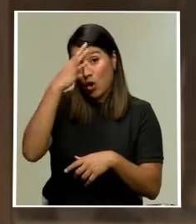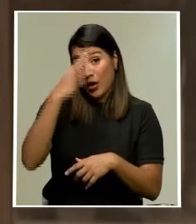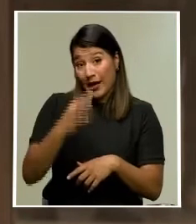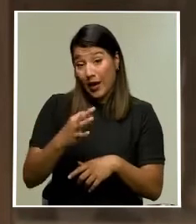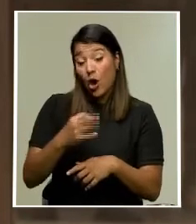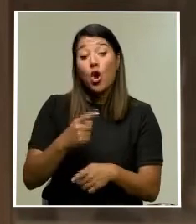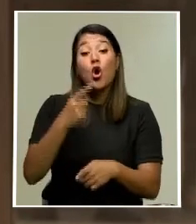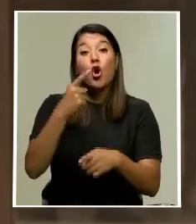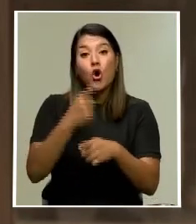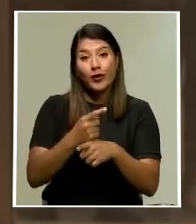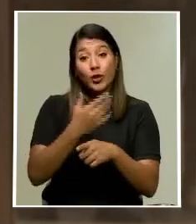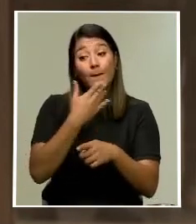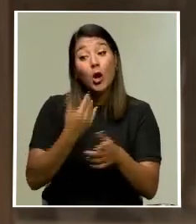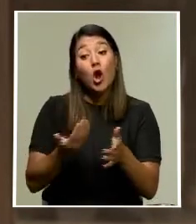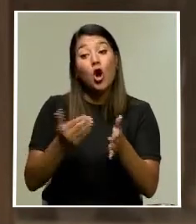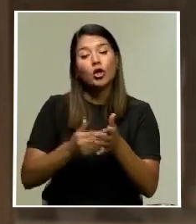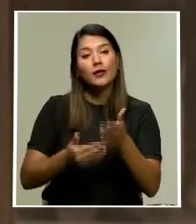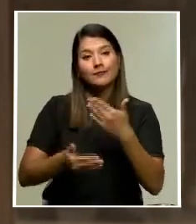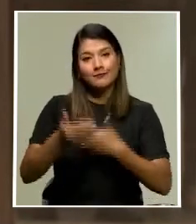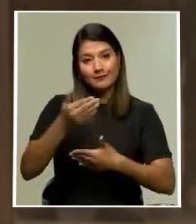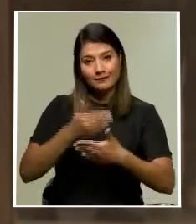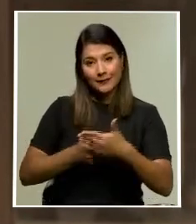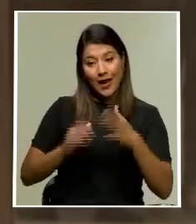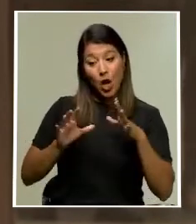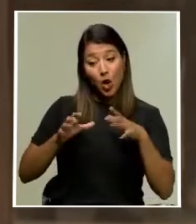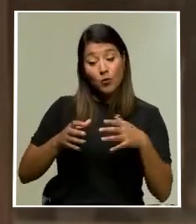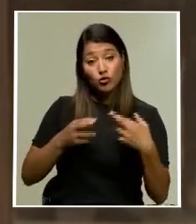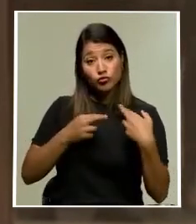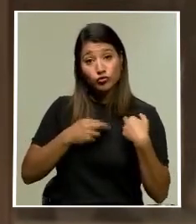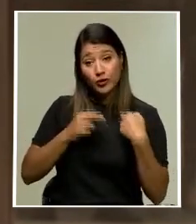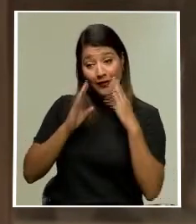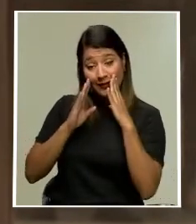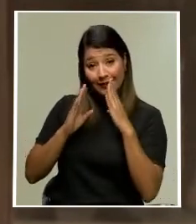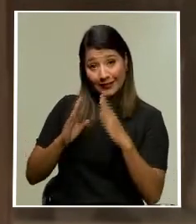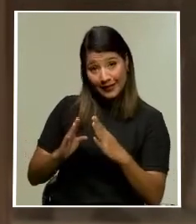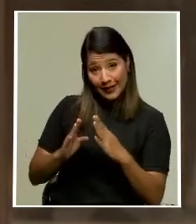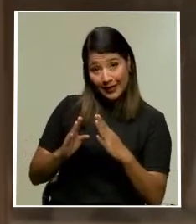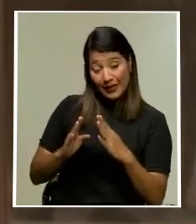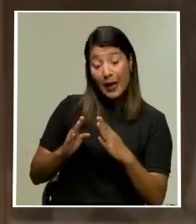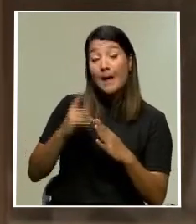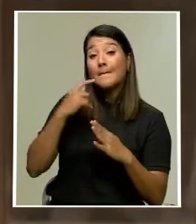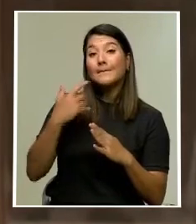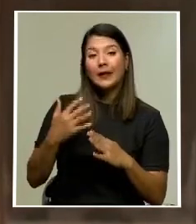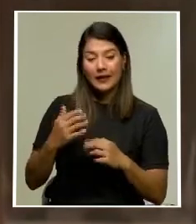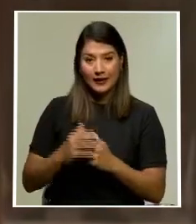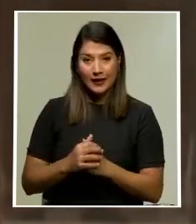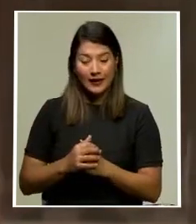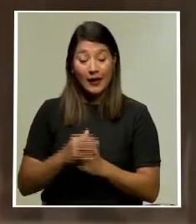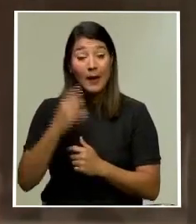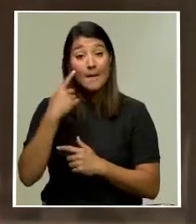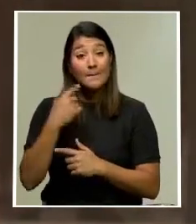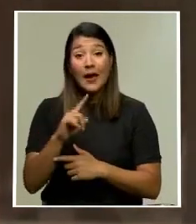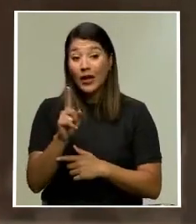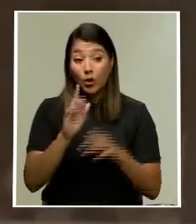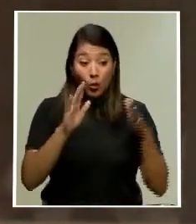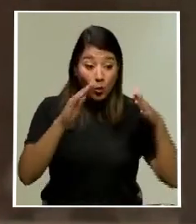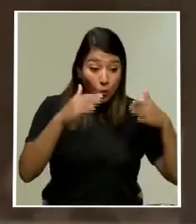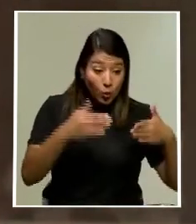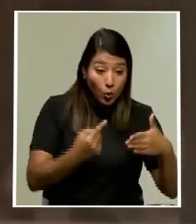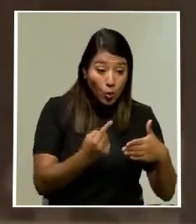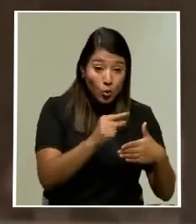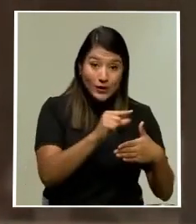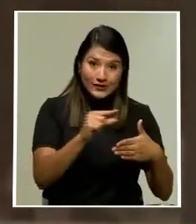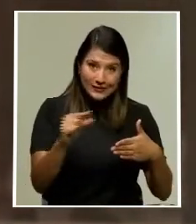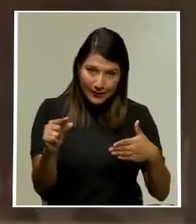hacer una devolución al plenario que tuviera un plazo expedito para que en lugar de dedicarle una semana